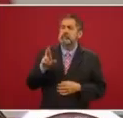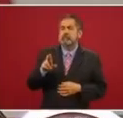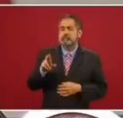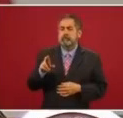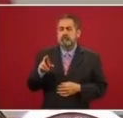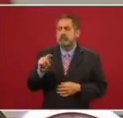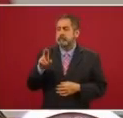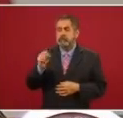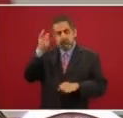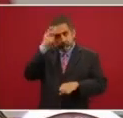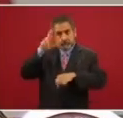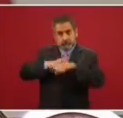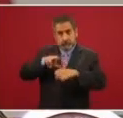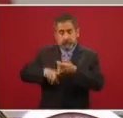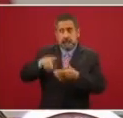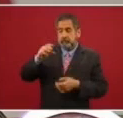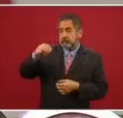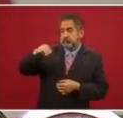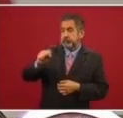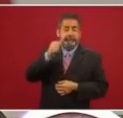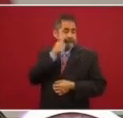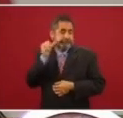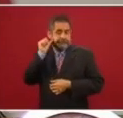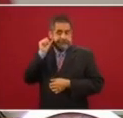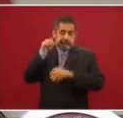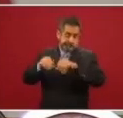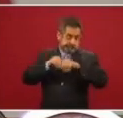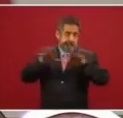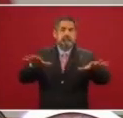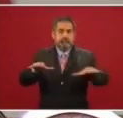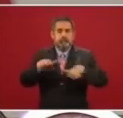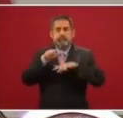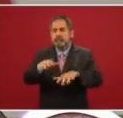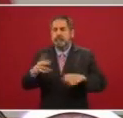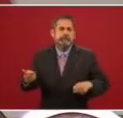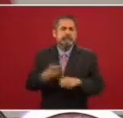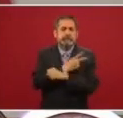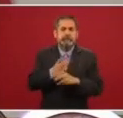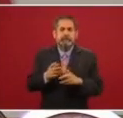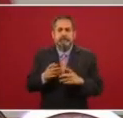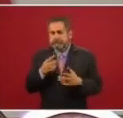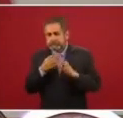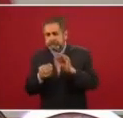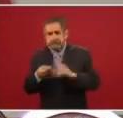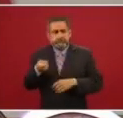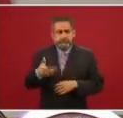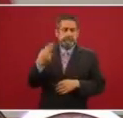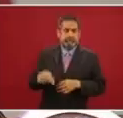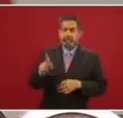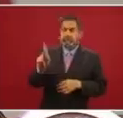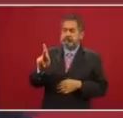el director general de la omct el día de ayer respecto a la situación que estamos viviendo calificándola de pandemia